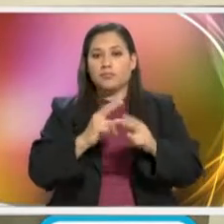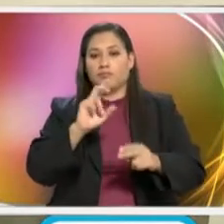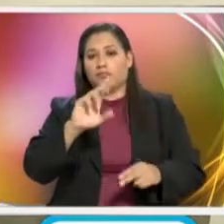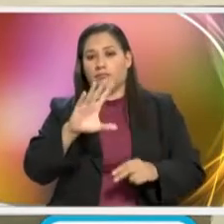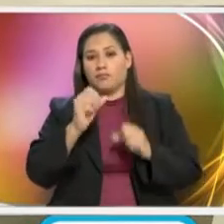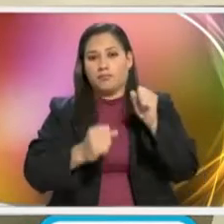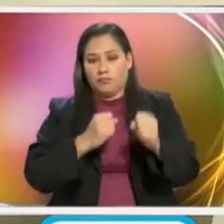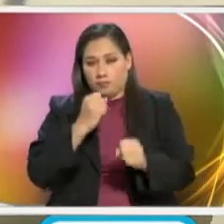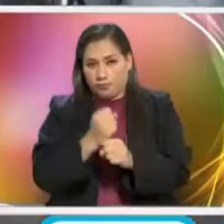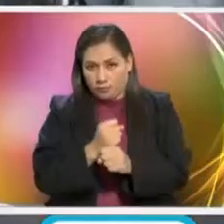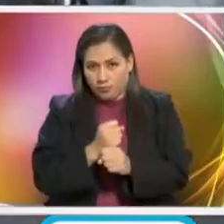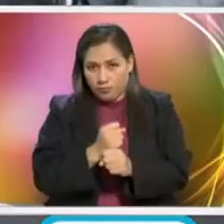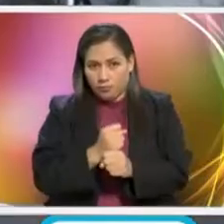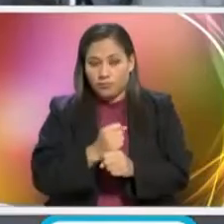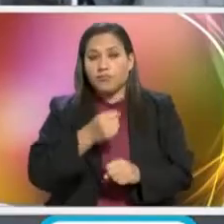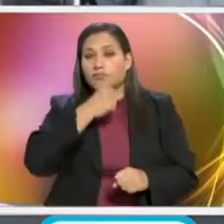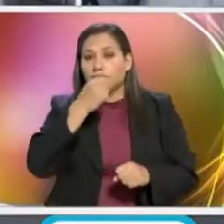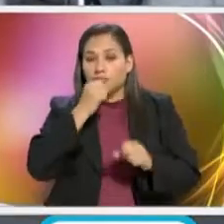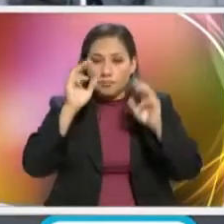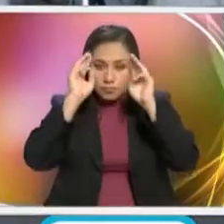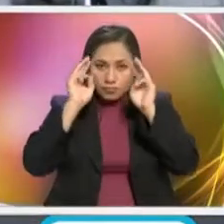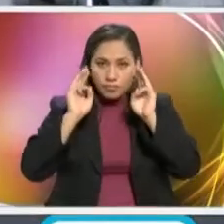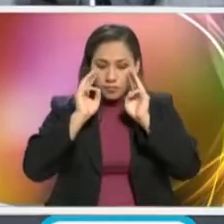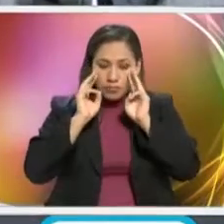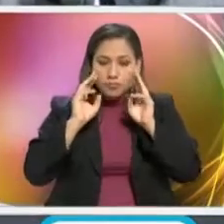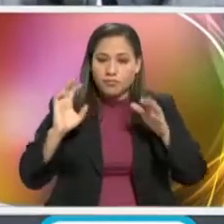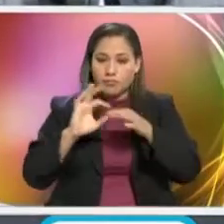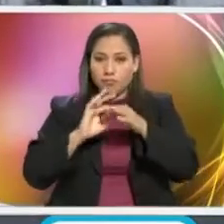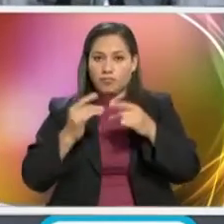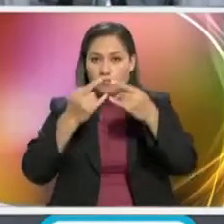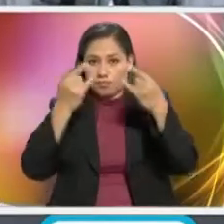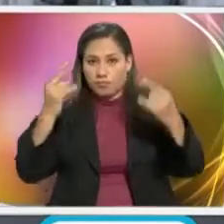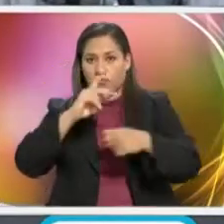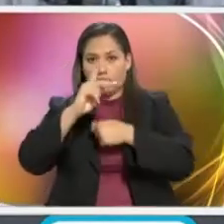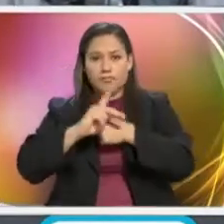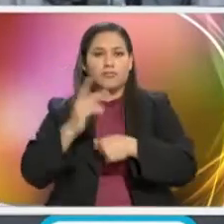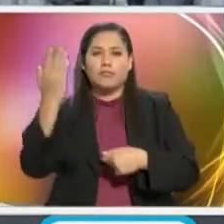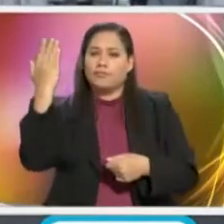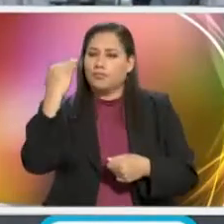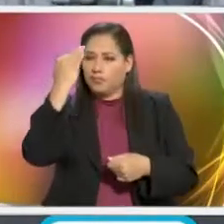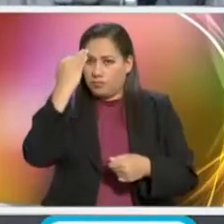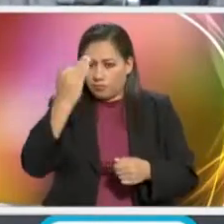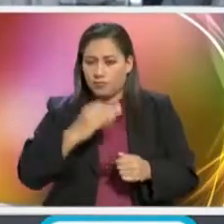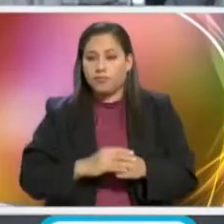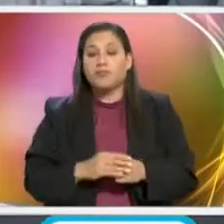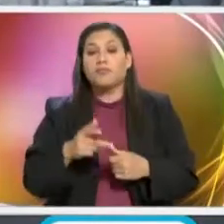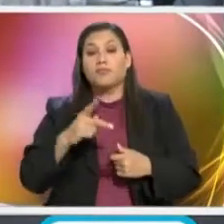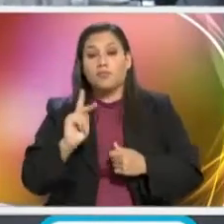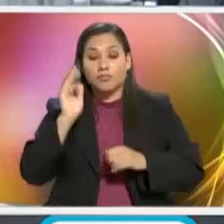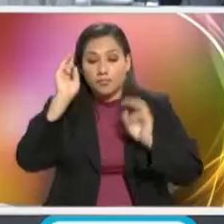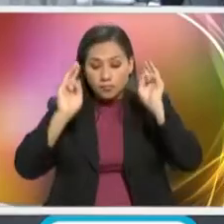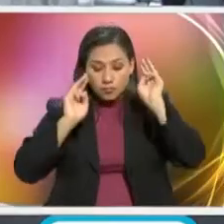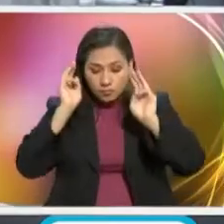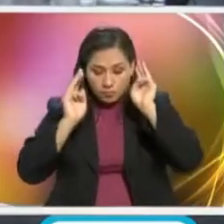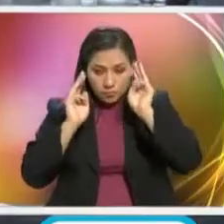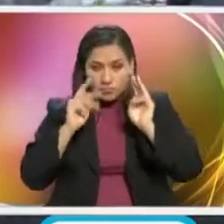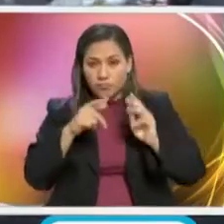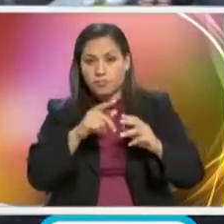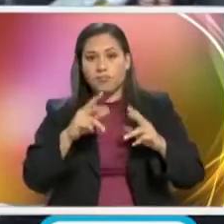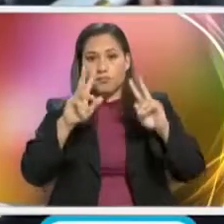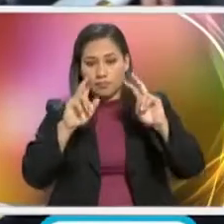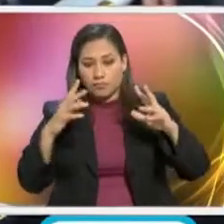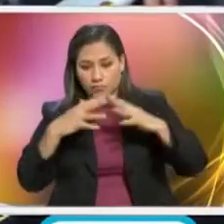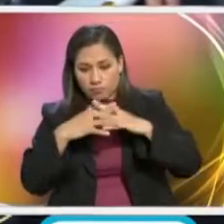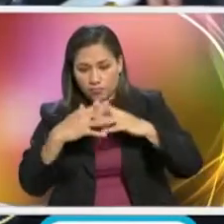35 años. El viejo convento ha estado ligado a la historia del país desde hace mucho tiempo, pero como museo dedicado al estudio de las intervenciones